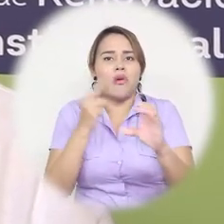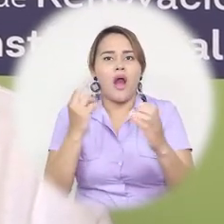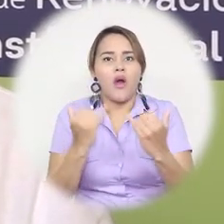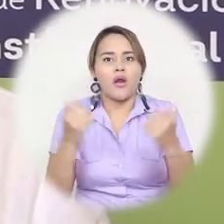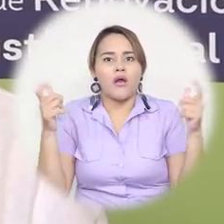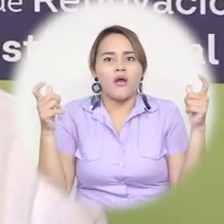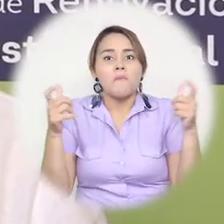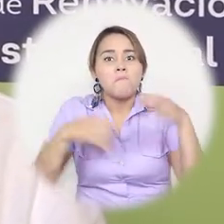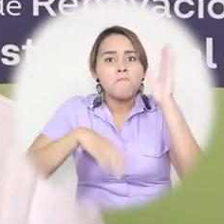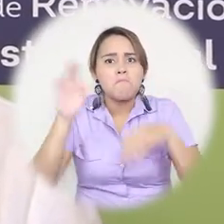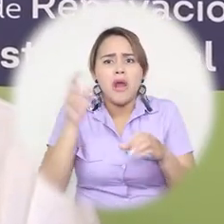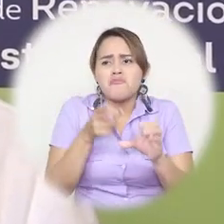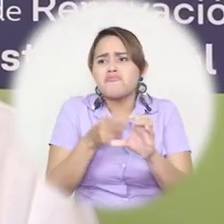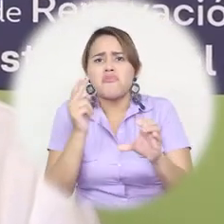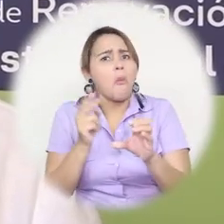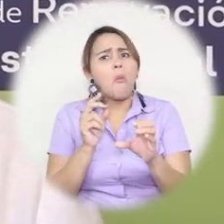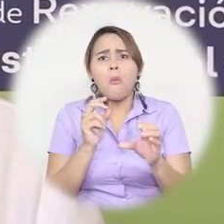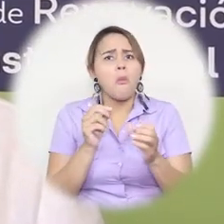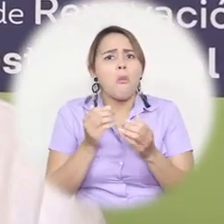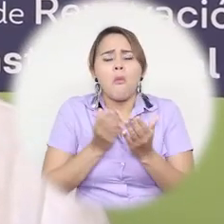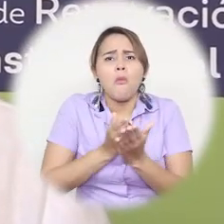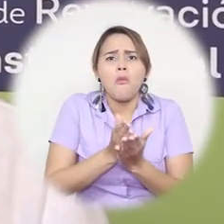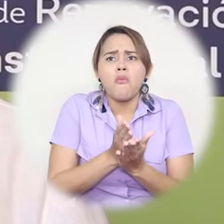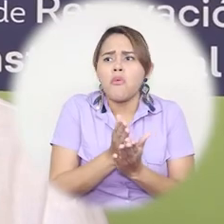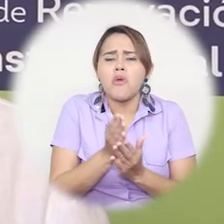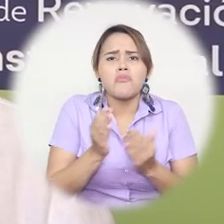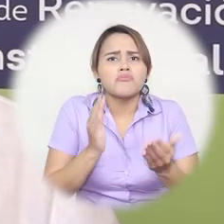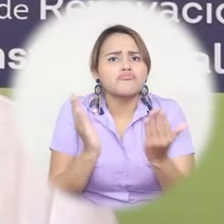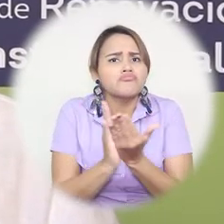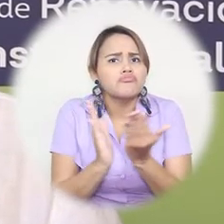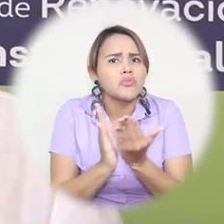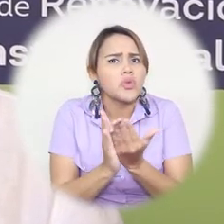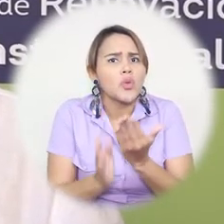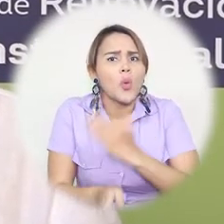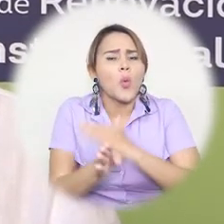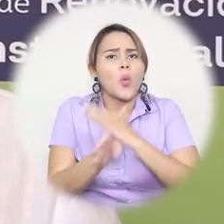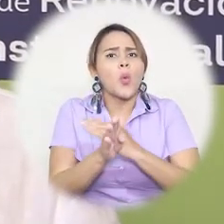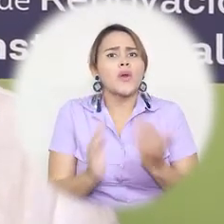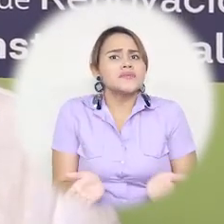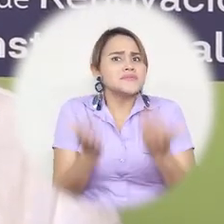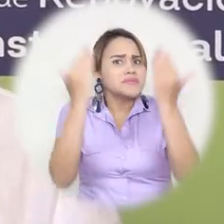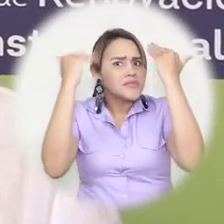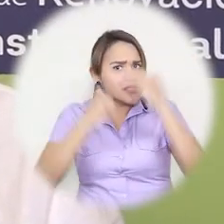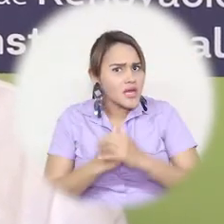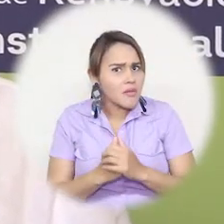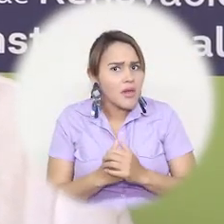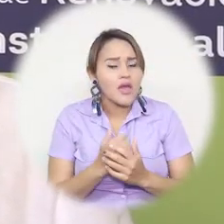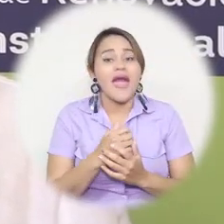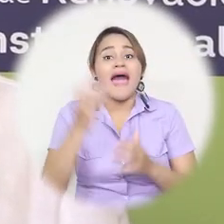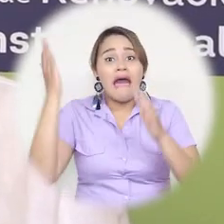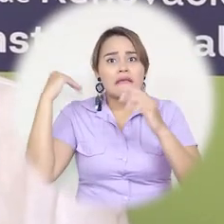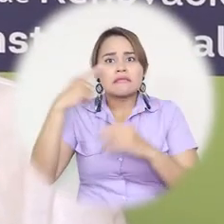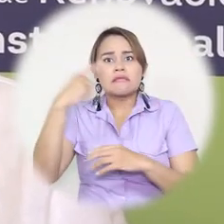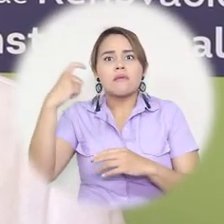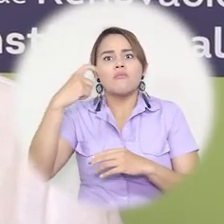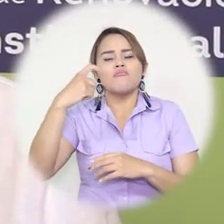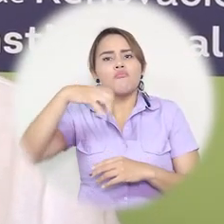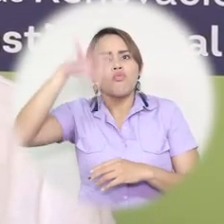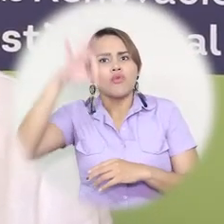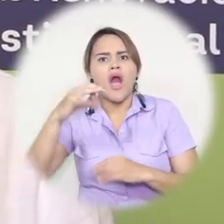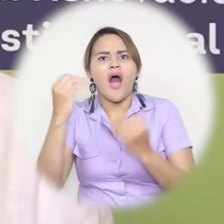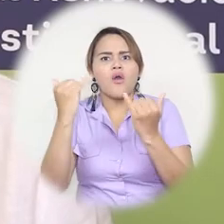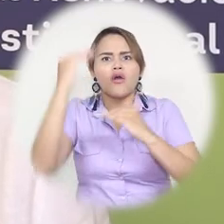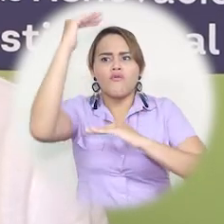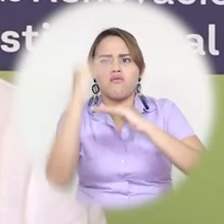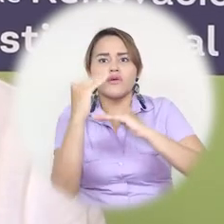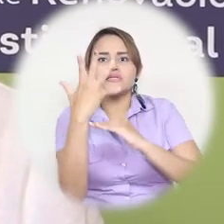que es algo bastante valioso. Pero además, cómo ha incrementado la oferta educativa, las nuevas carreras, en fin,